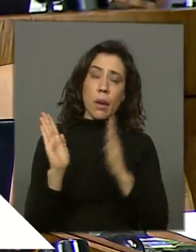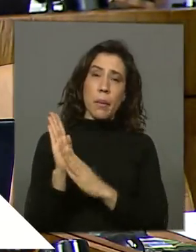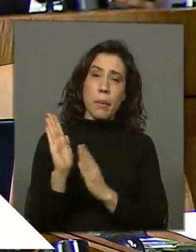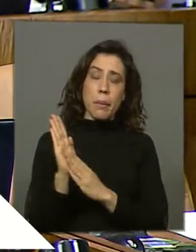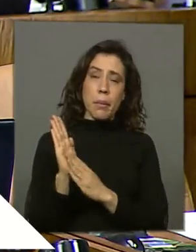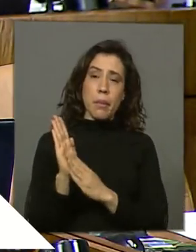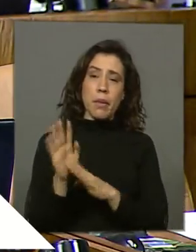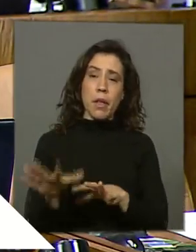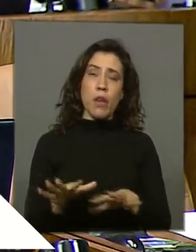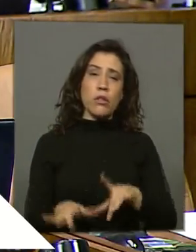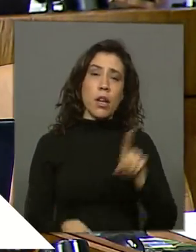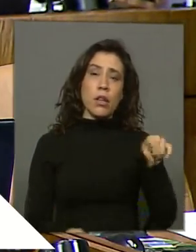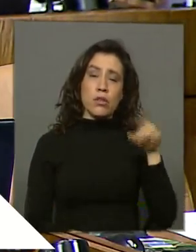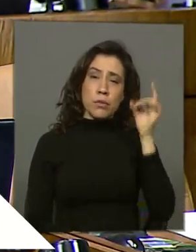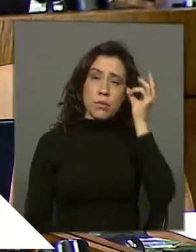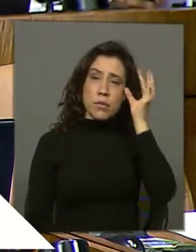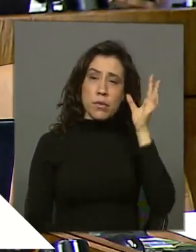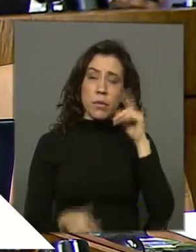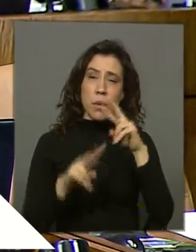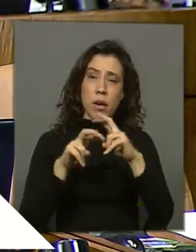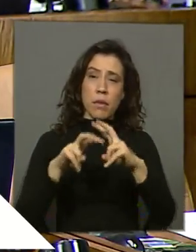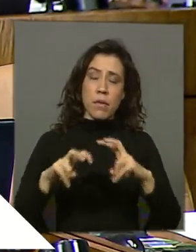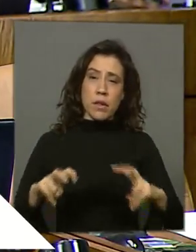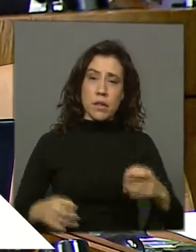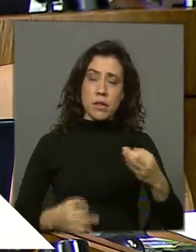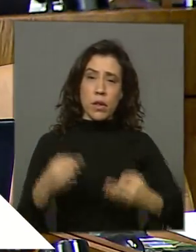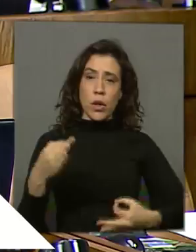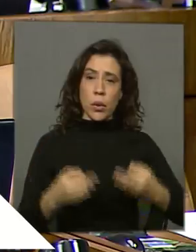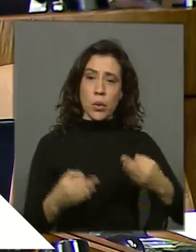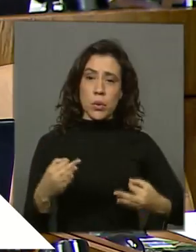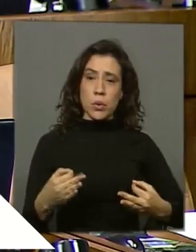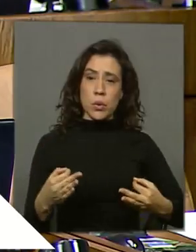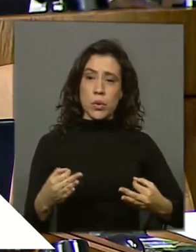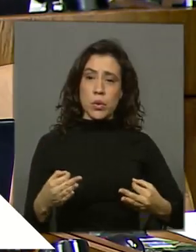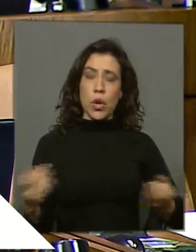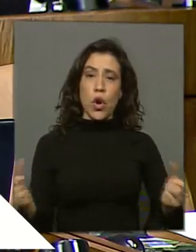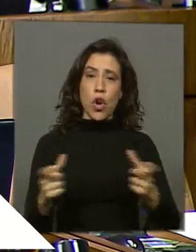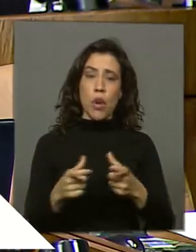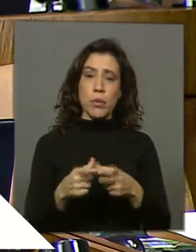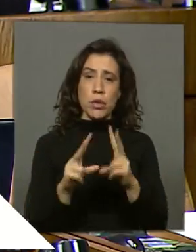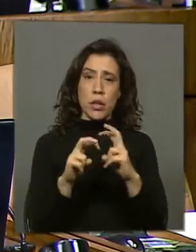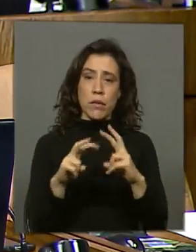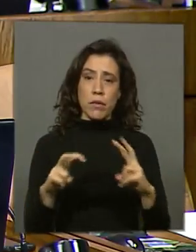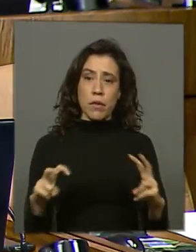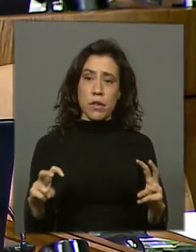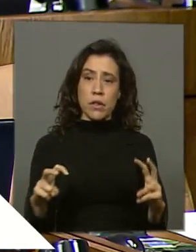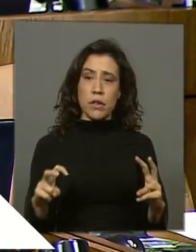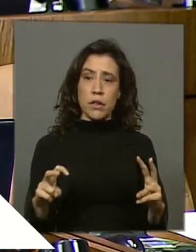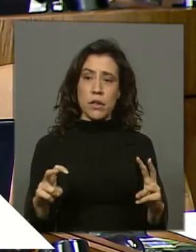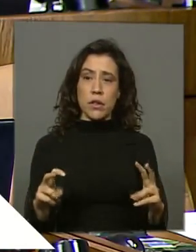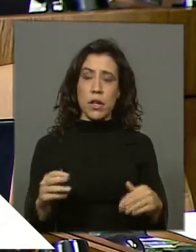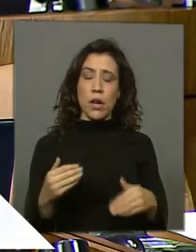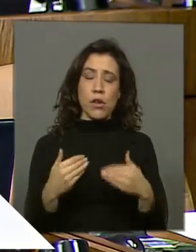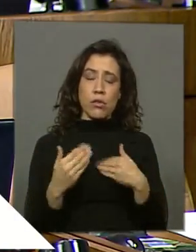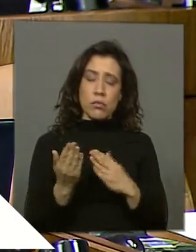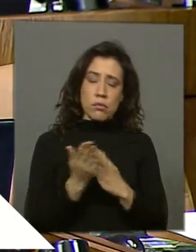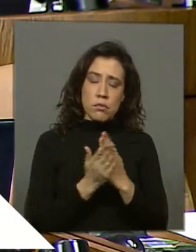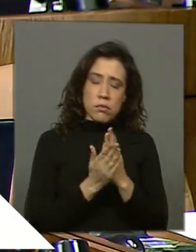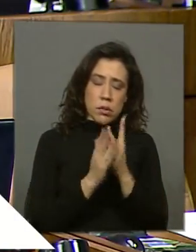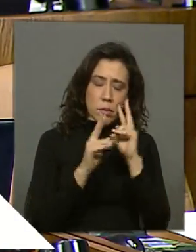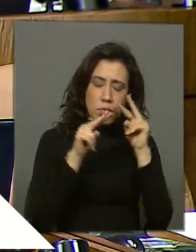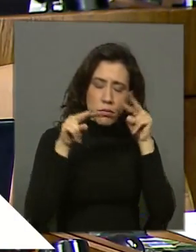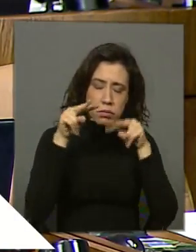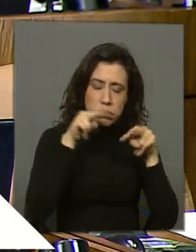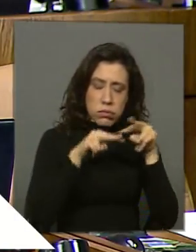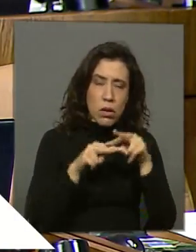de hechos que hoy día son de conocimiento e investigación por parte de la justicia como comisión investigadora más bien nos adentramos a